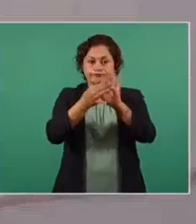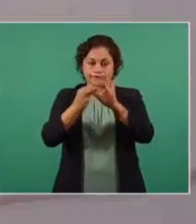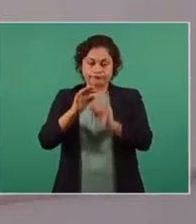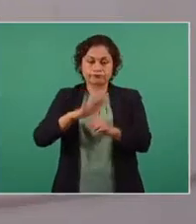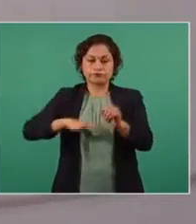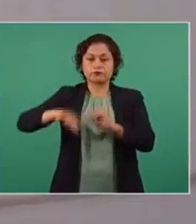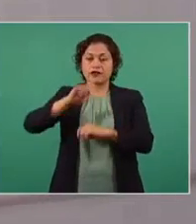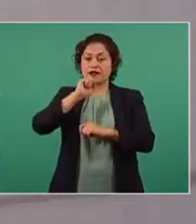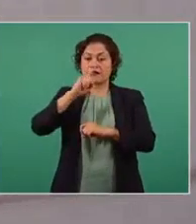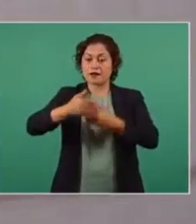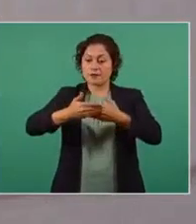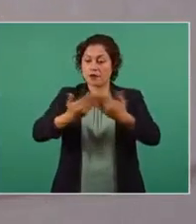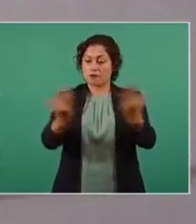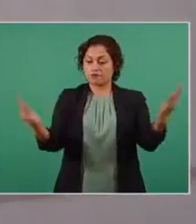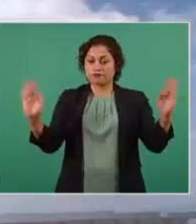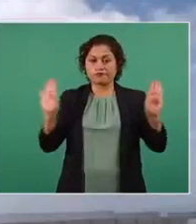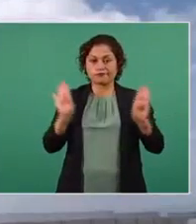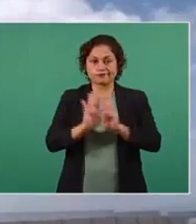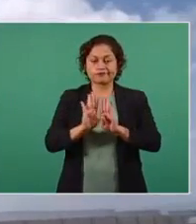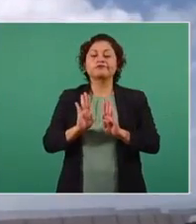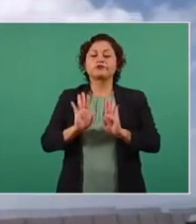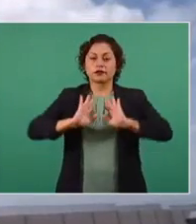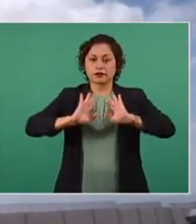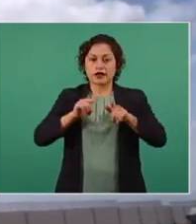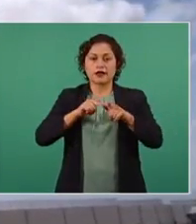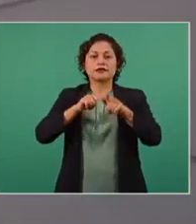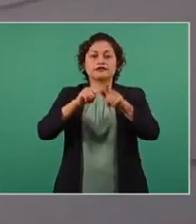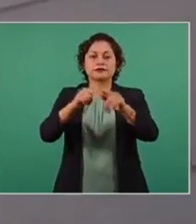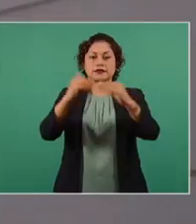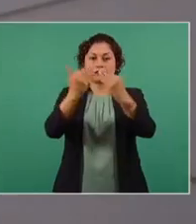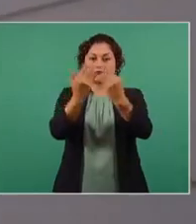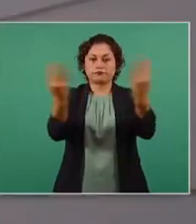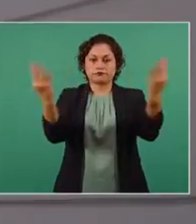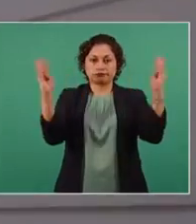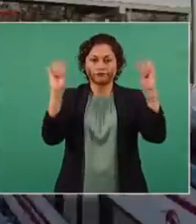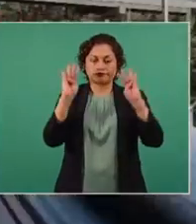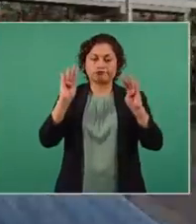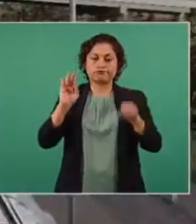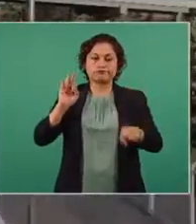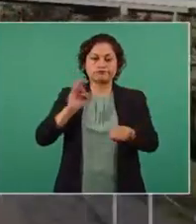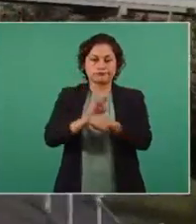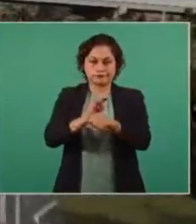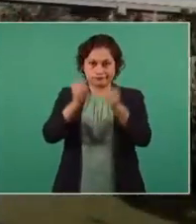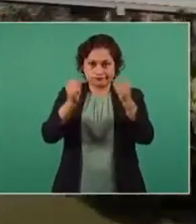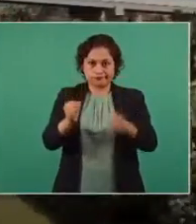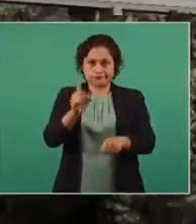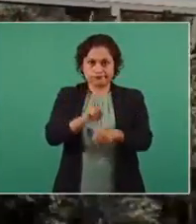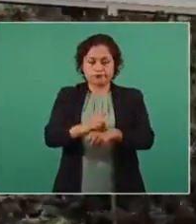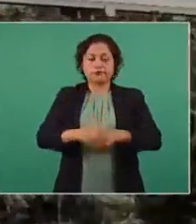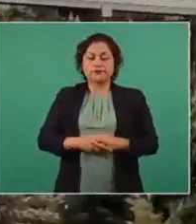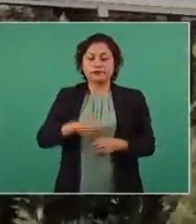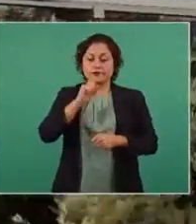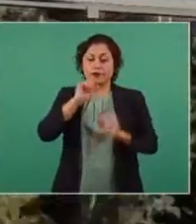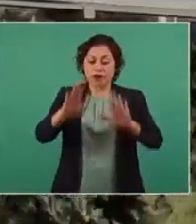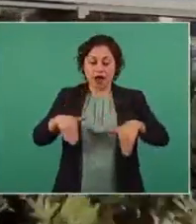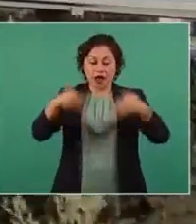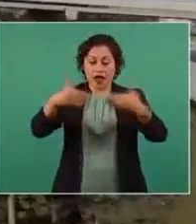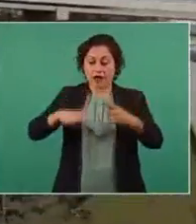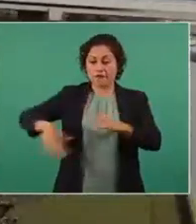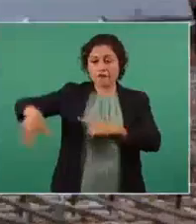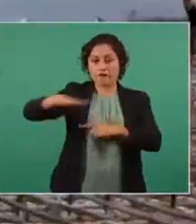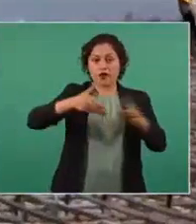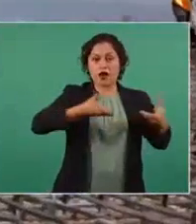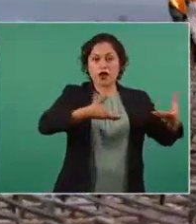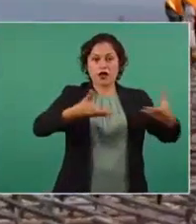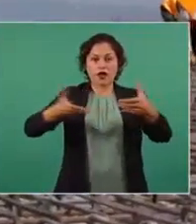perimetral se efectúan los trabajos de colocación de la reja galvanizada con picos de seguridad. En la interconexión vial tramo